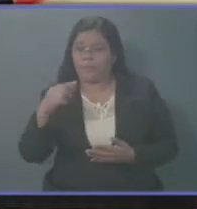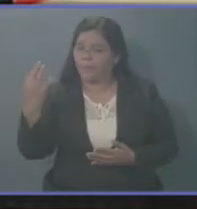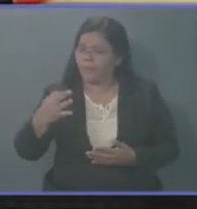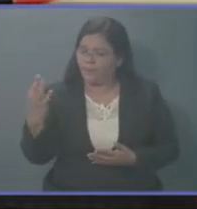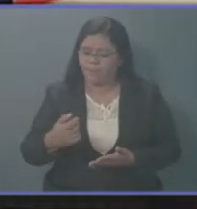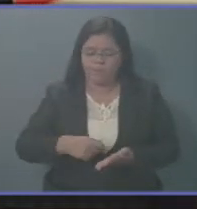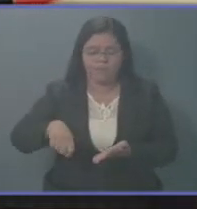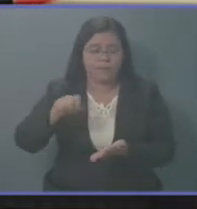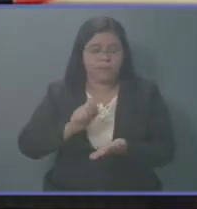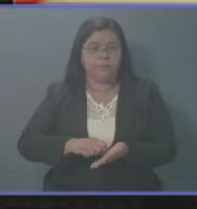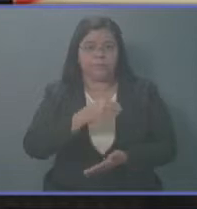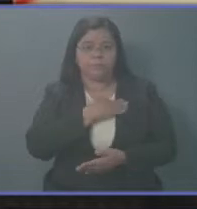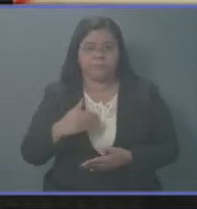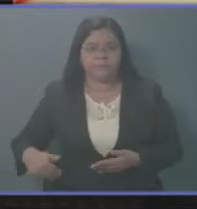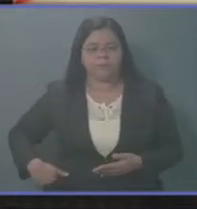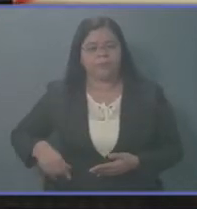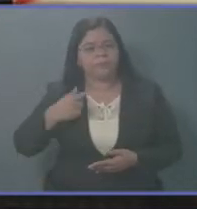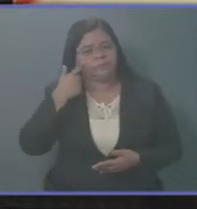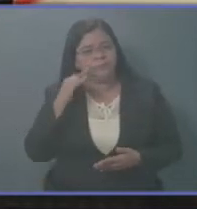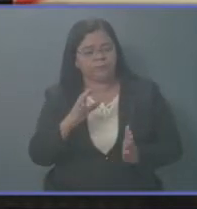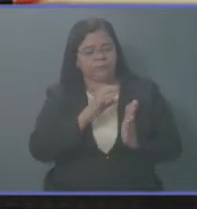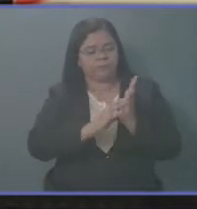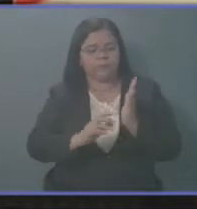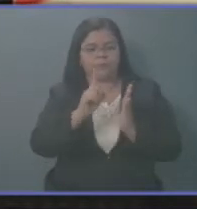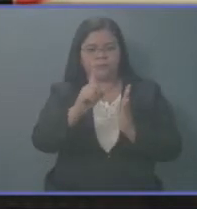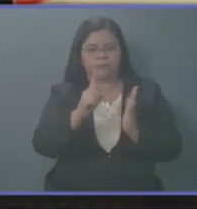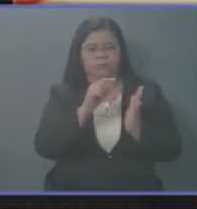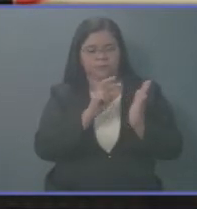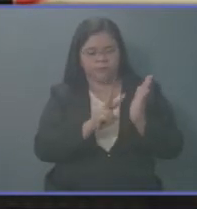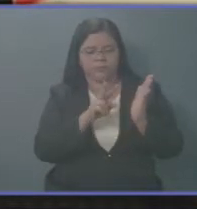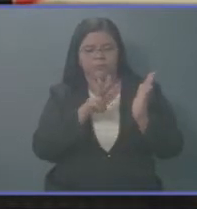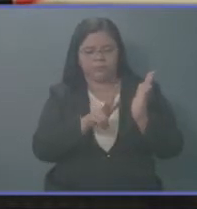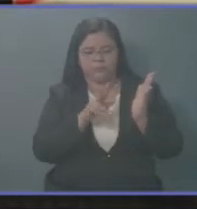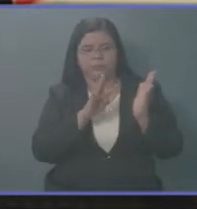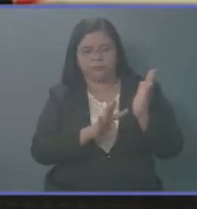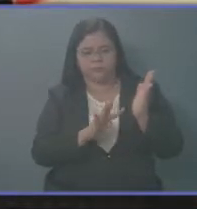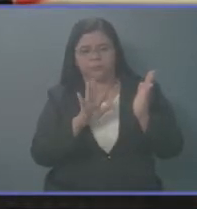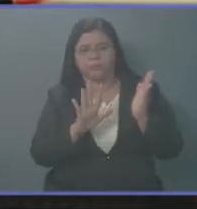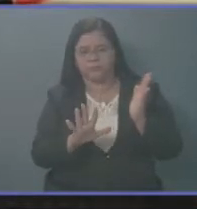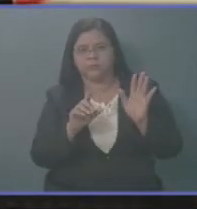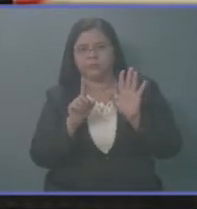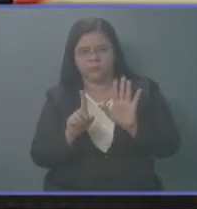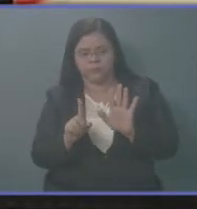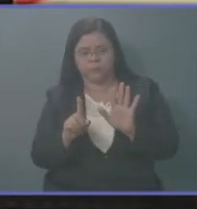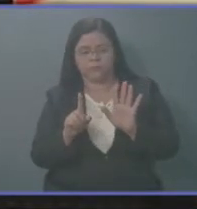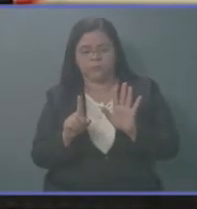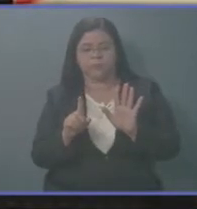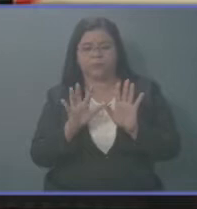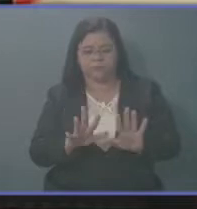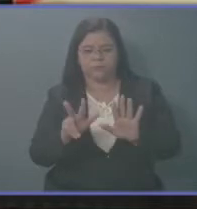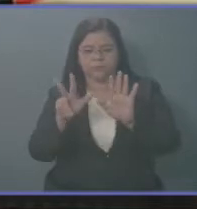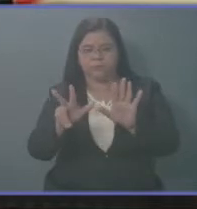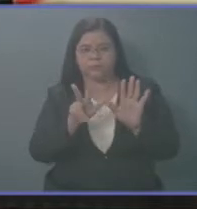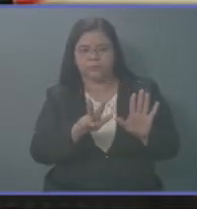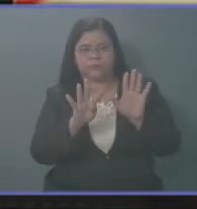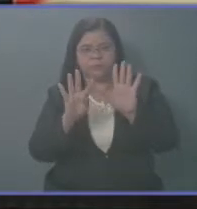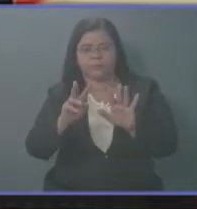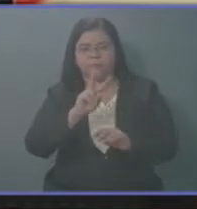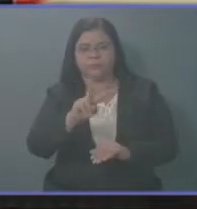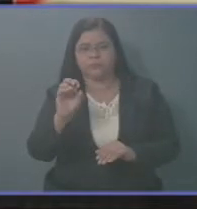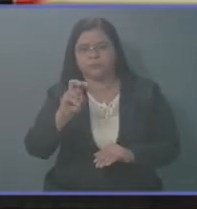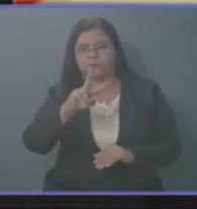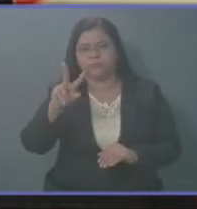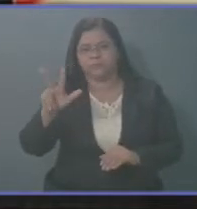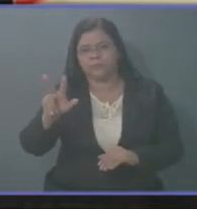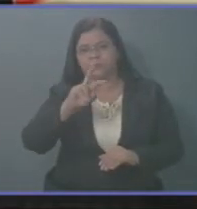sanción del presidente de la República en los casos de los ordinales 1, 2, 3, 4, 14, 15, 16, 18, 19, 20, 32,